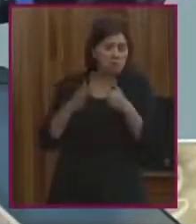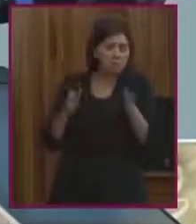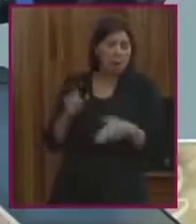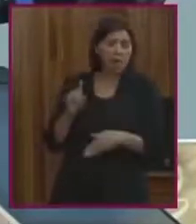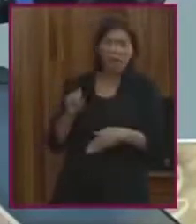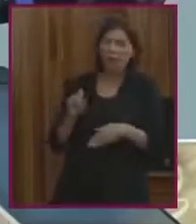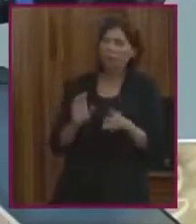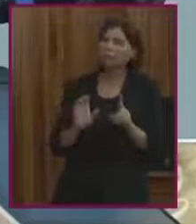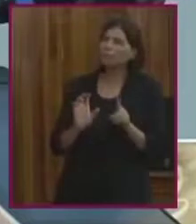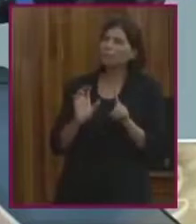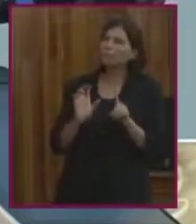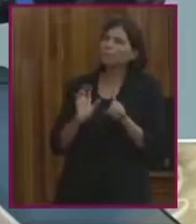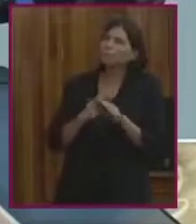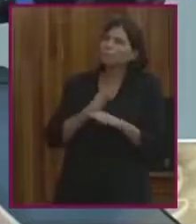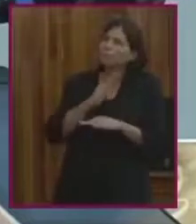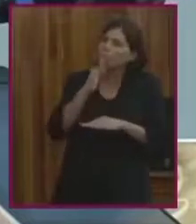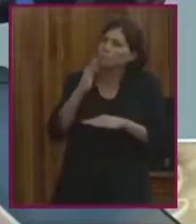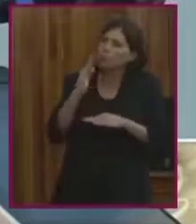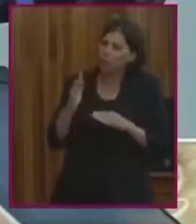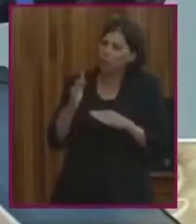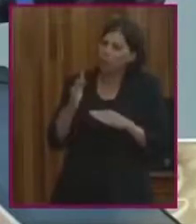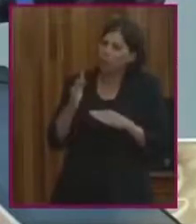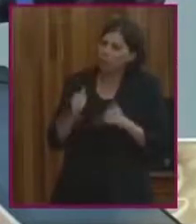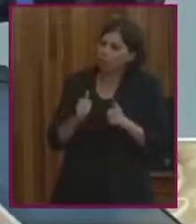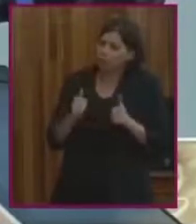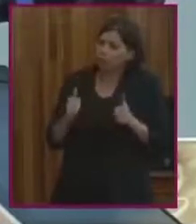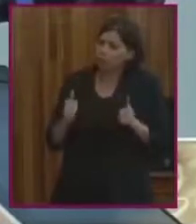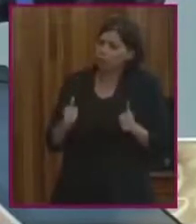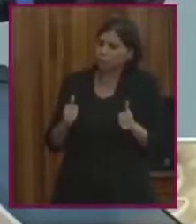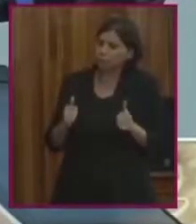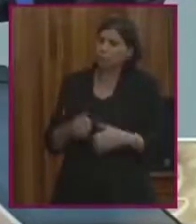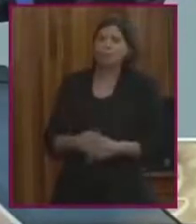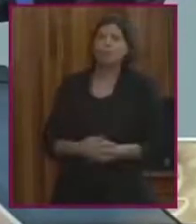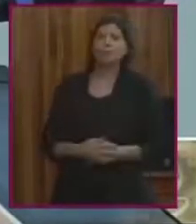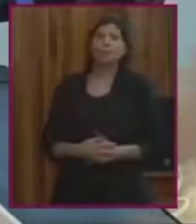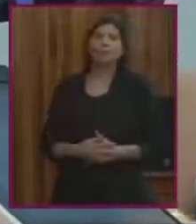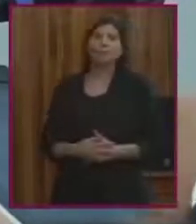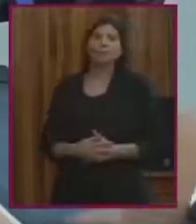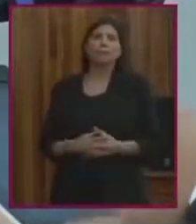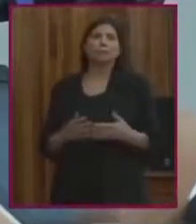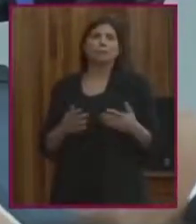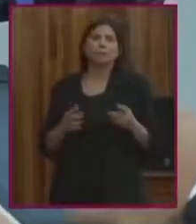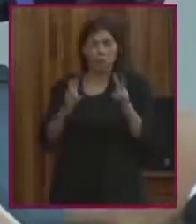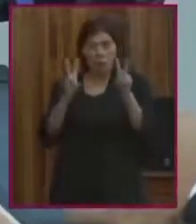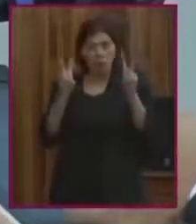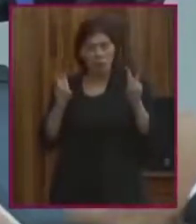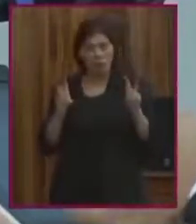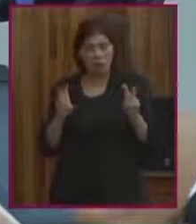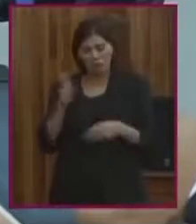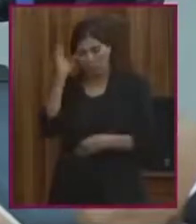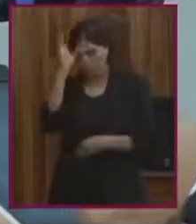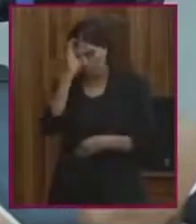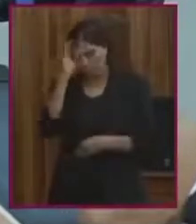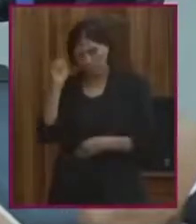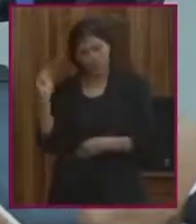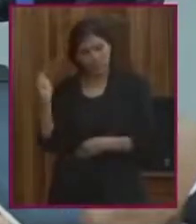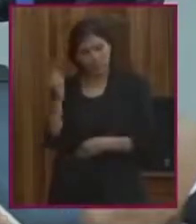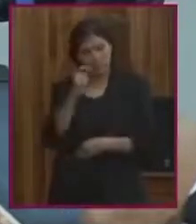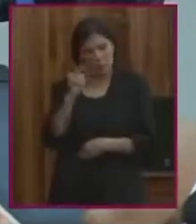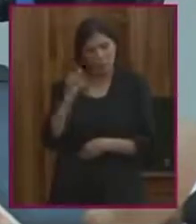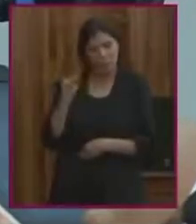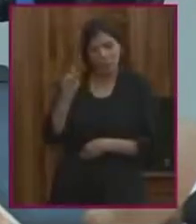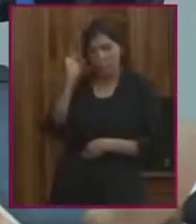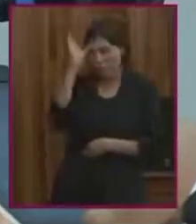superación de las brechas enormes, y cada vez se están abriendo más en materia científica, tecnológica y de conocimientos.